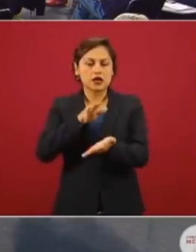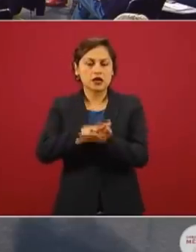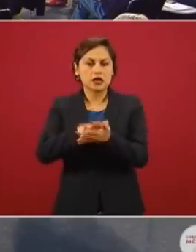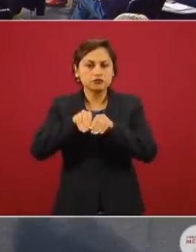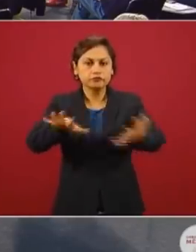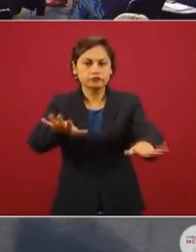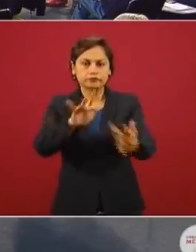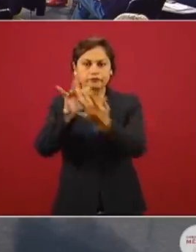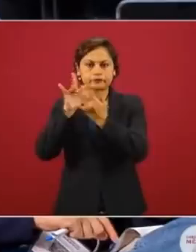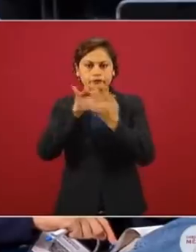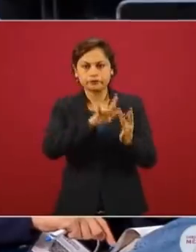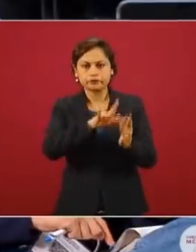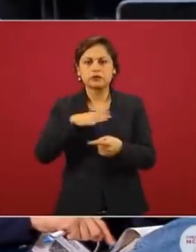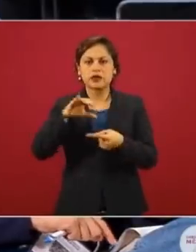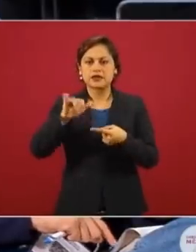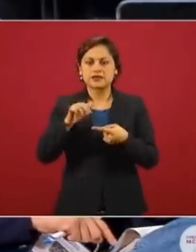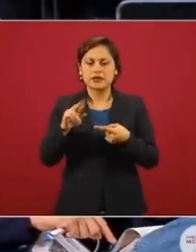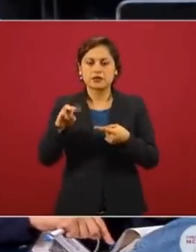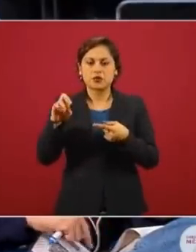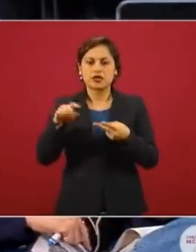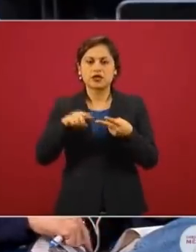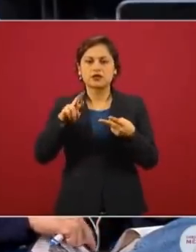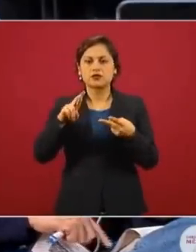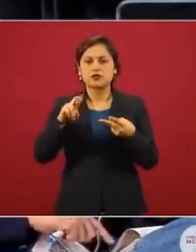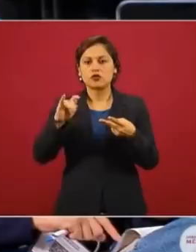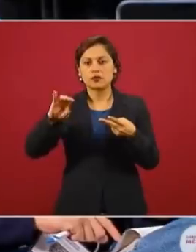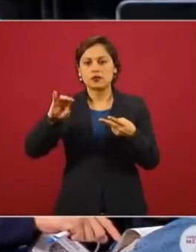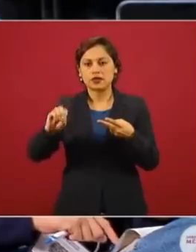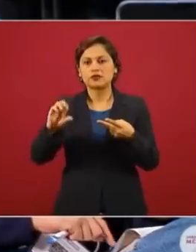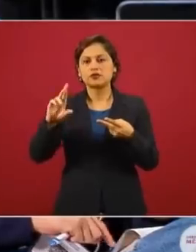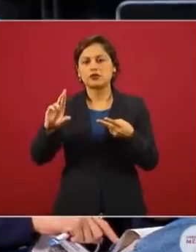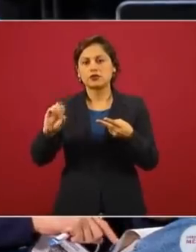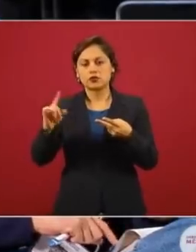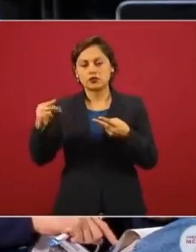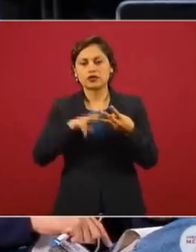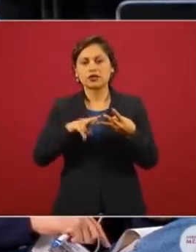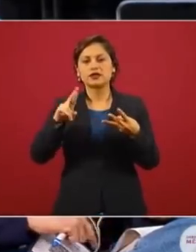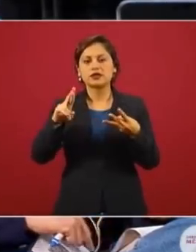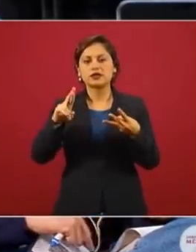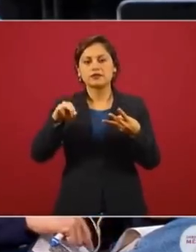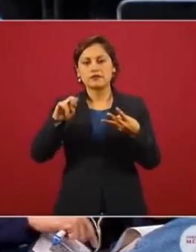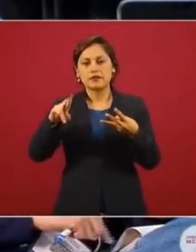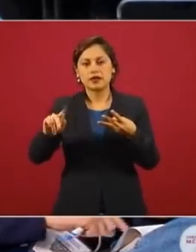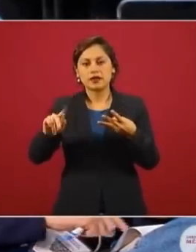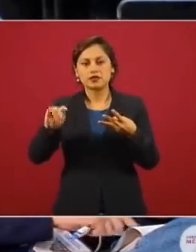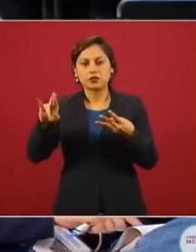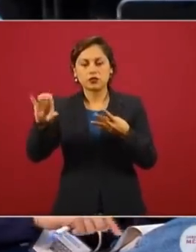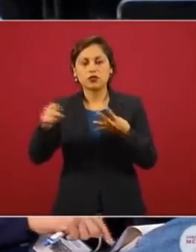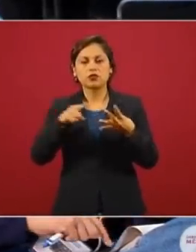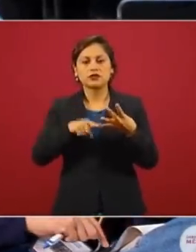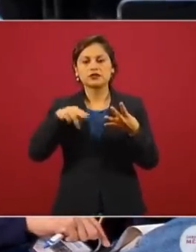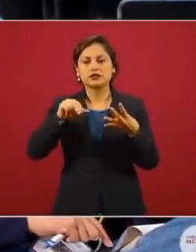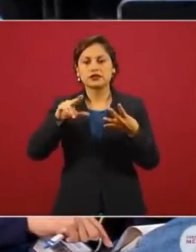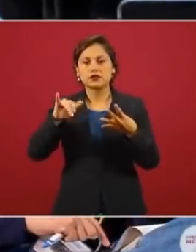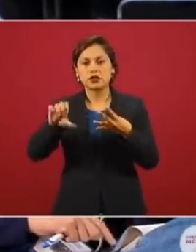sociales. Yair Eduardo Moreno García, Roberto Carlos Ornelas Rodríguez, Mario Alberto Rubio Torres, Nicolás Ramos